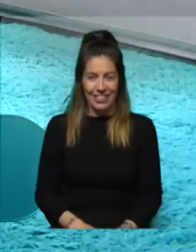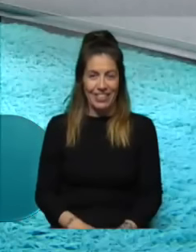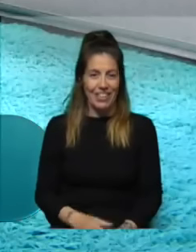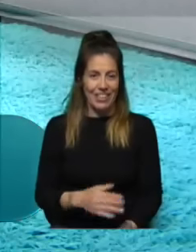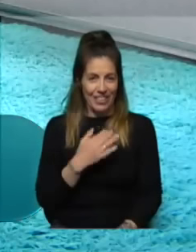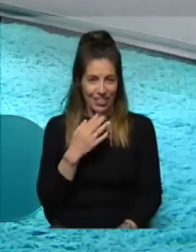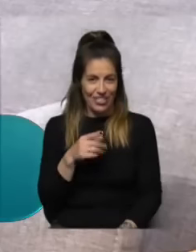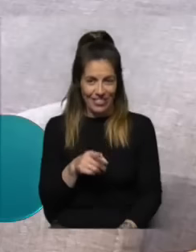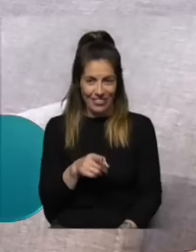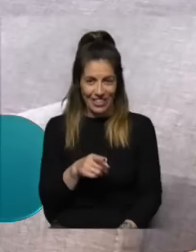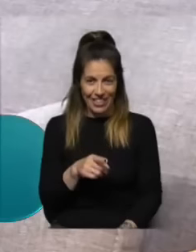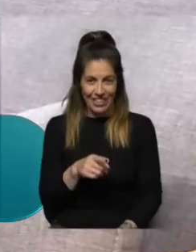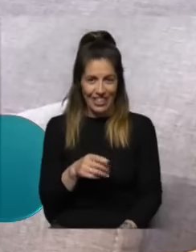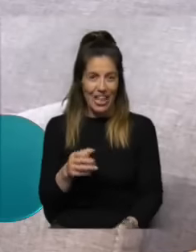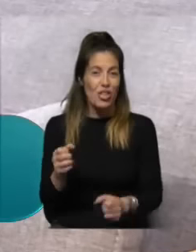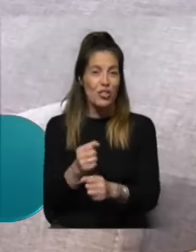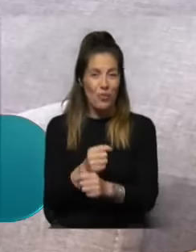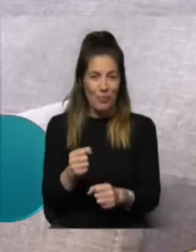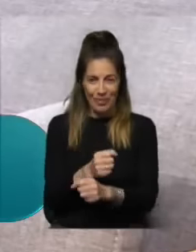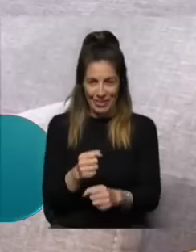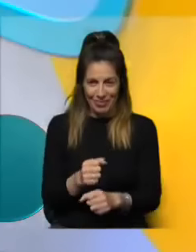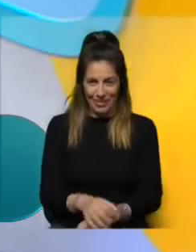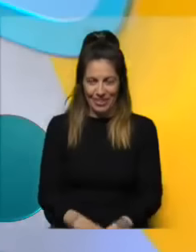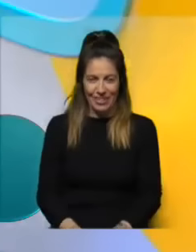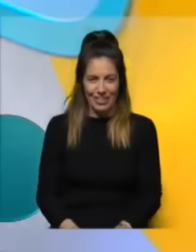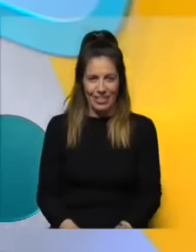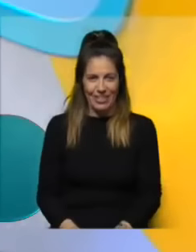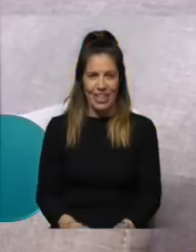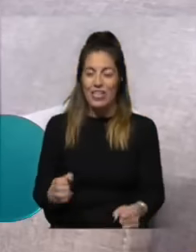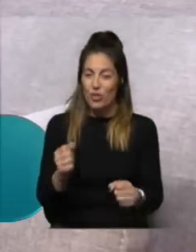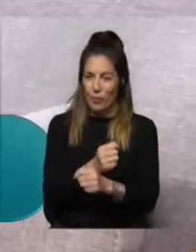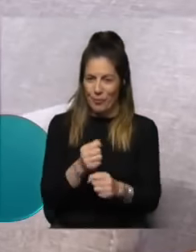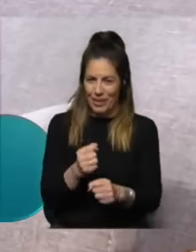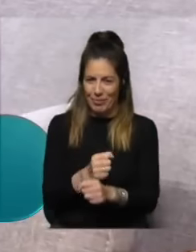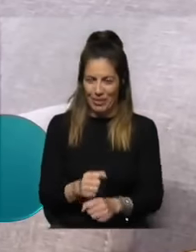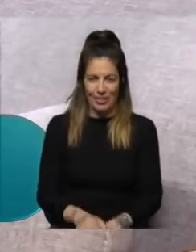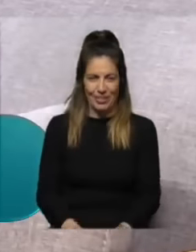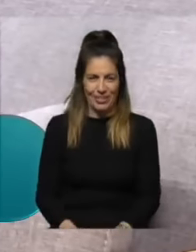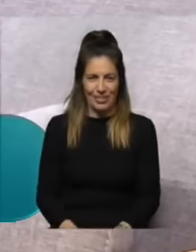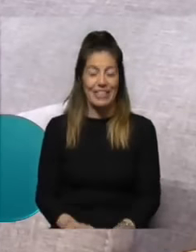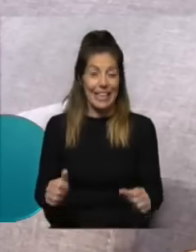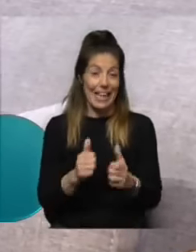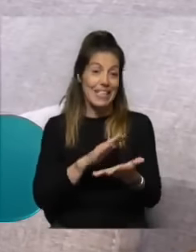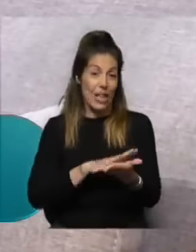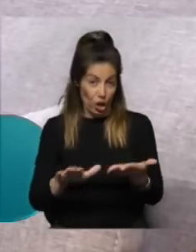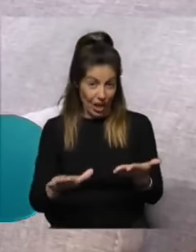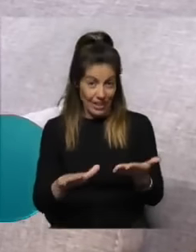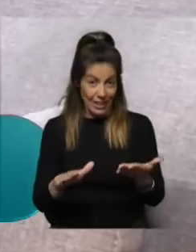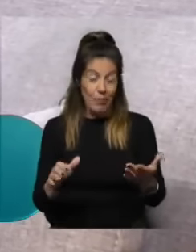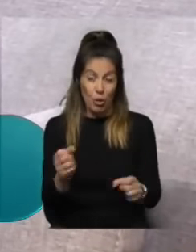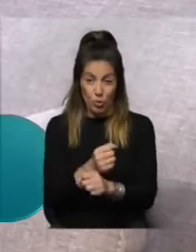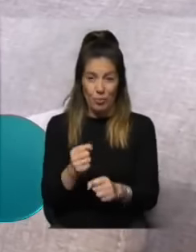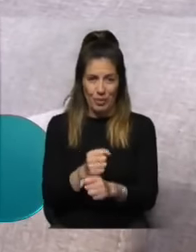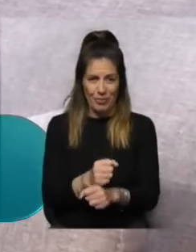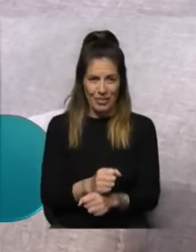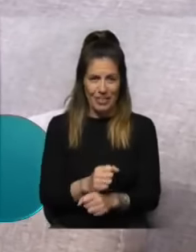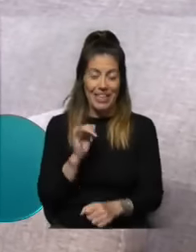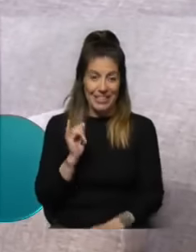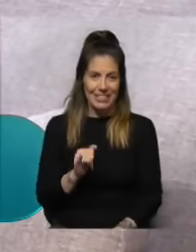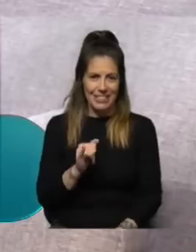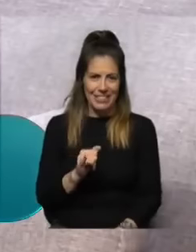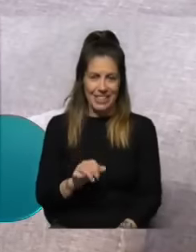te postulaste. ¿Es un premio? Sí, es un premio que hizo el programa. Mirá, es un premio. Sí. Lo tenés que hacer gratis, pero es un premio. Sí. Claro, la